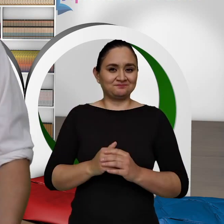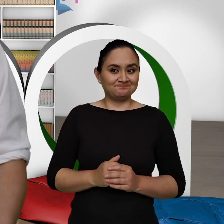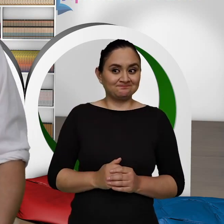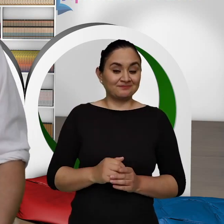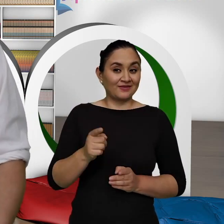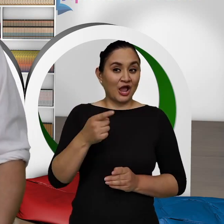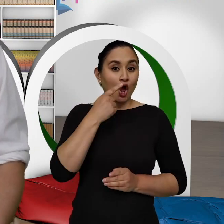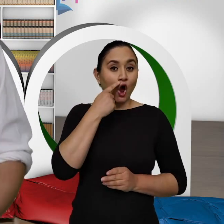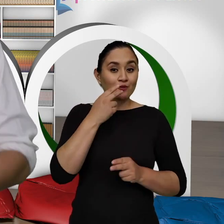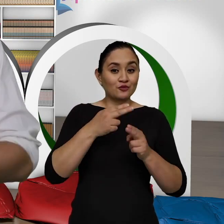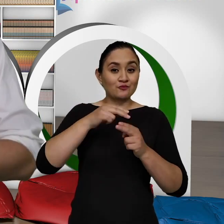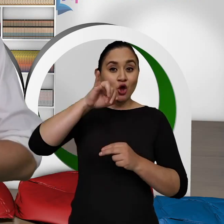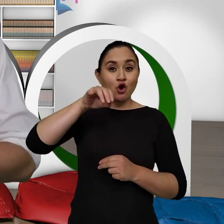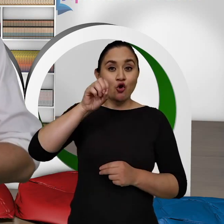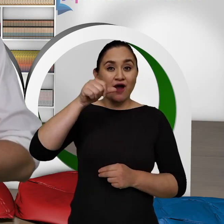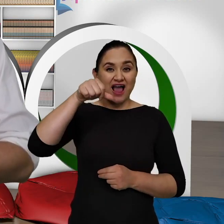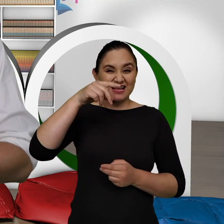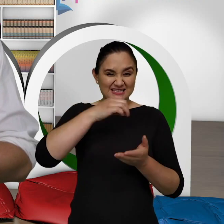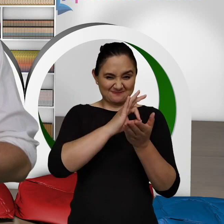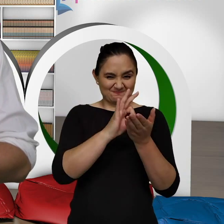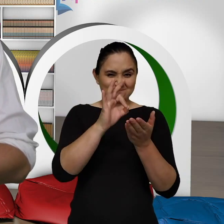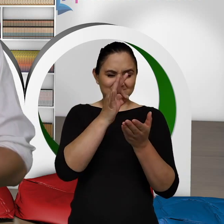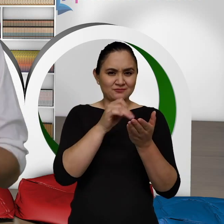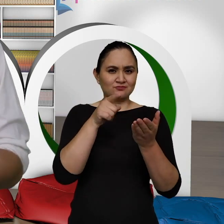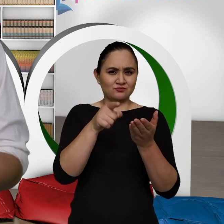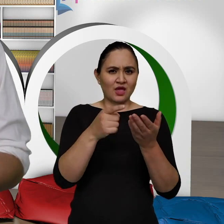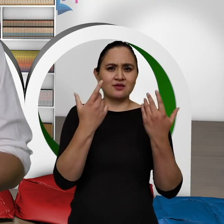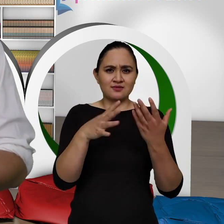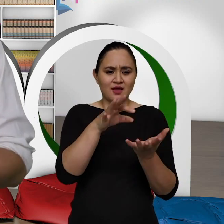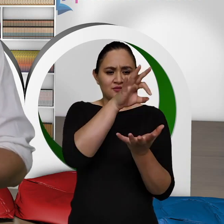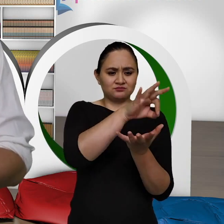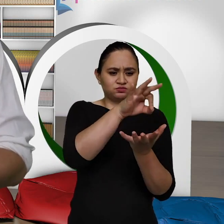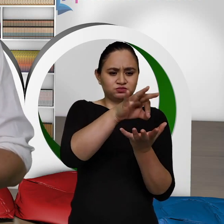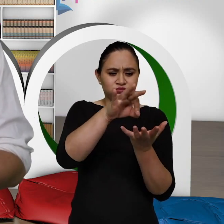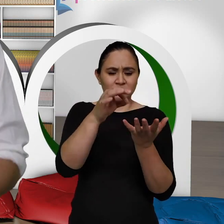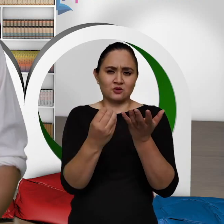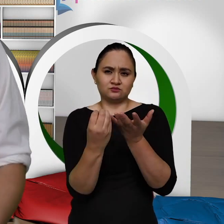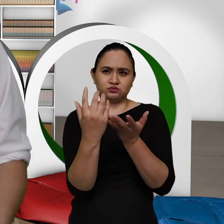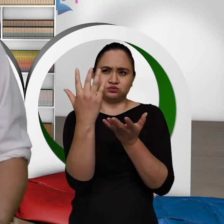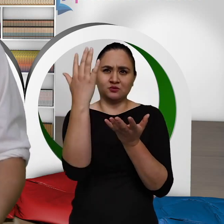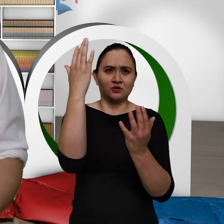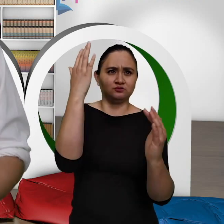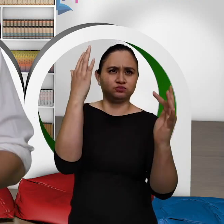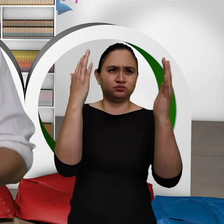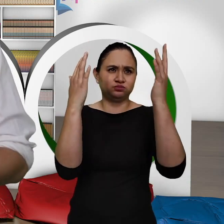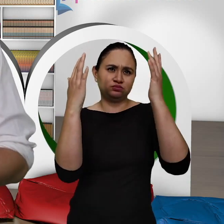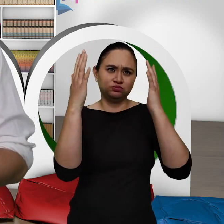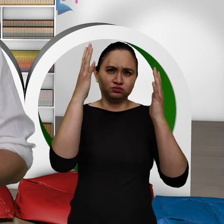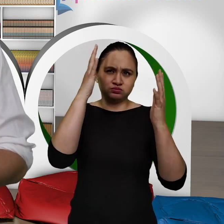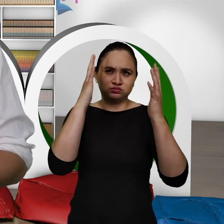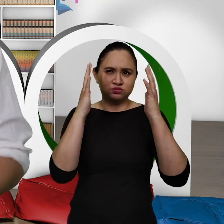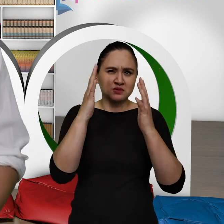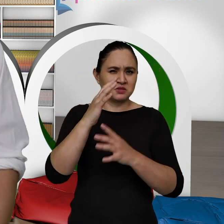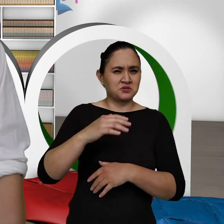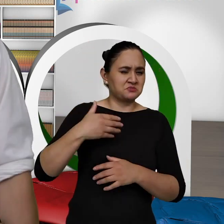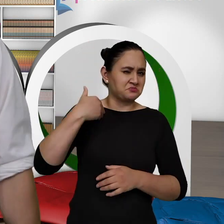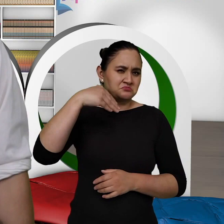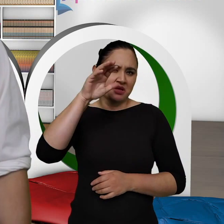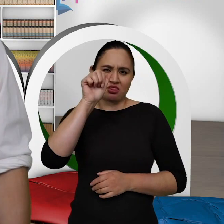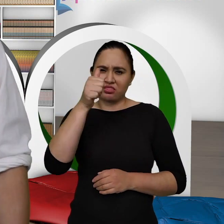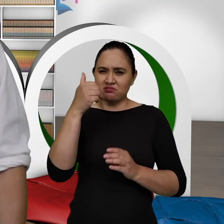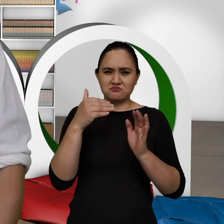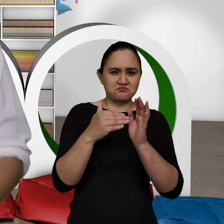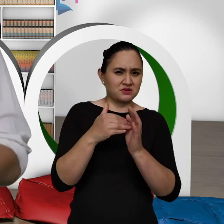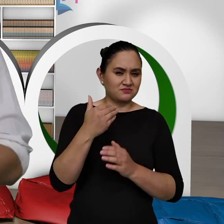El autor de este libro ha plantado casi tantos árboles como días ha pasado en la tierra. Hablamos de decenas de miles.